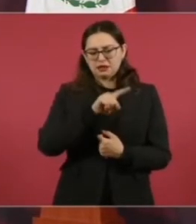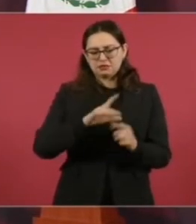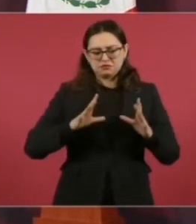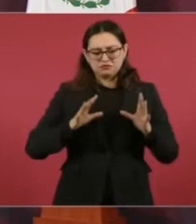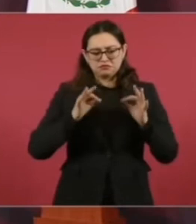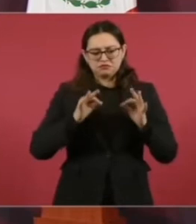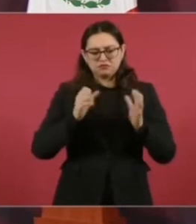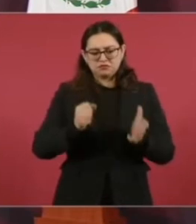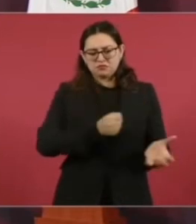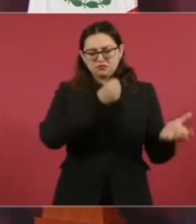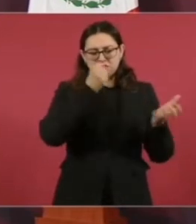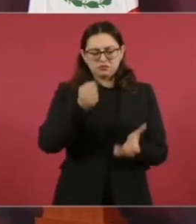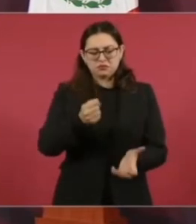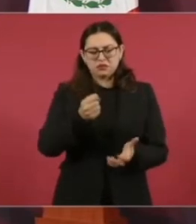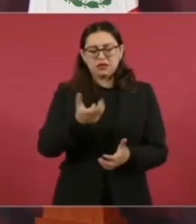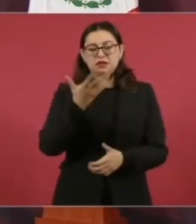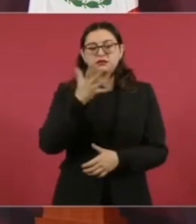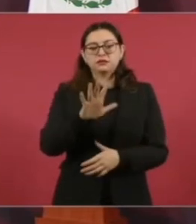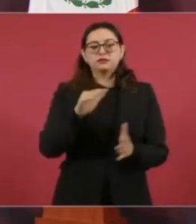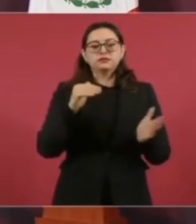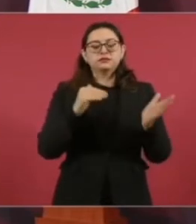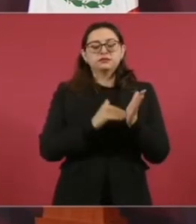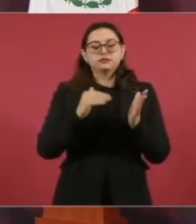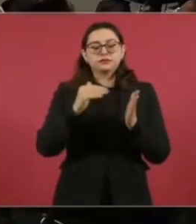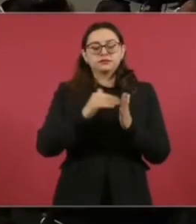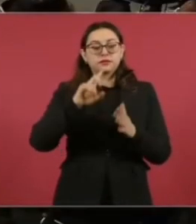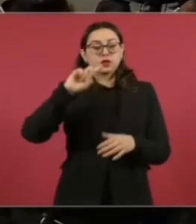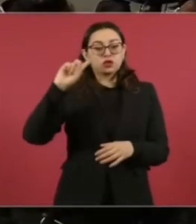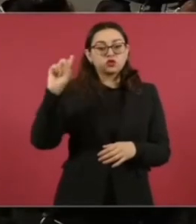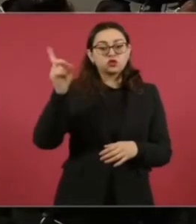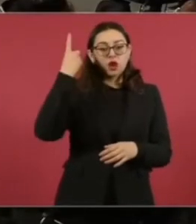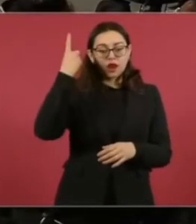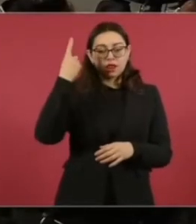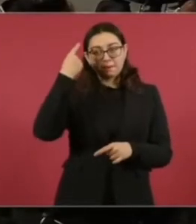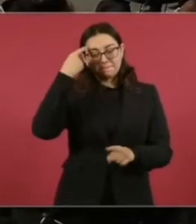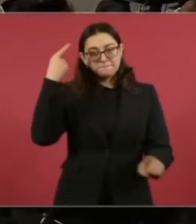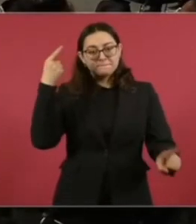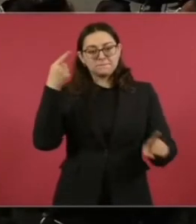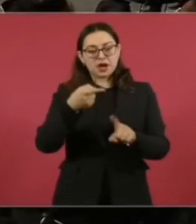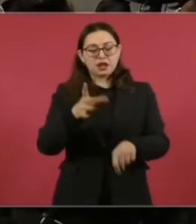invertir alrededor de 10 mil millones de dólares en un polo de desarrollo.